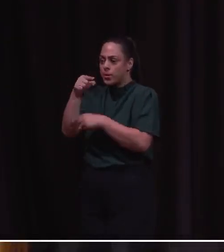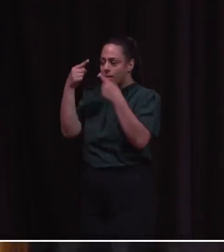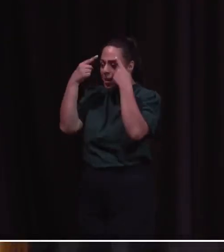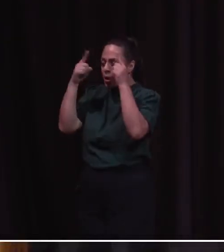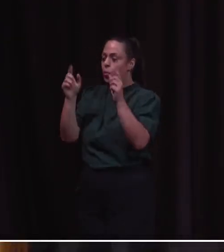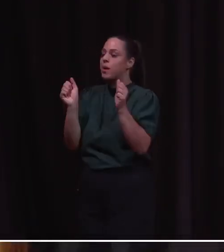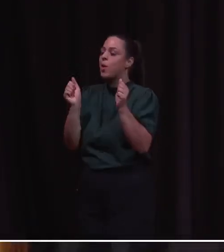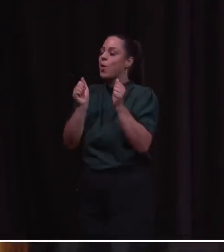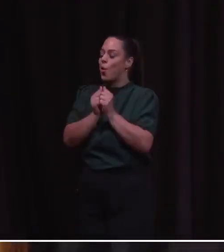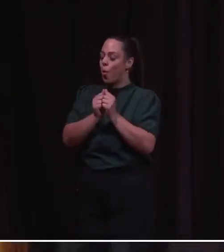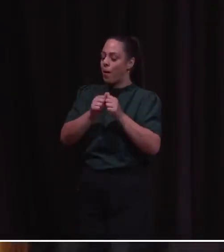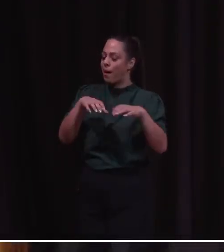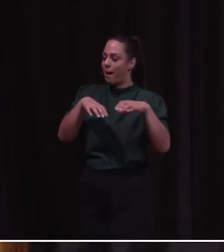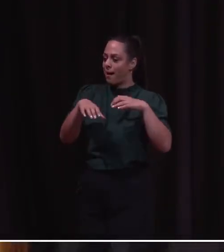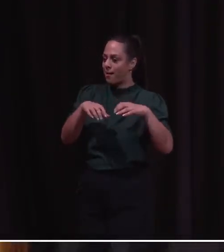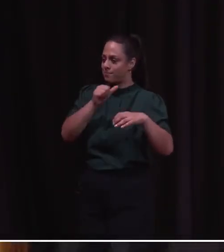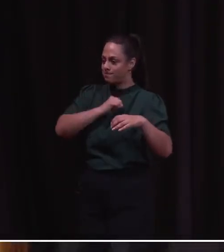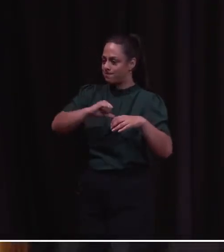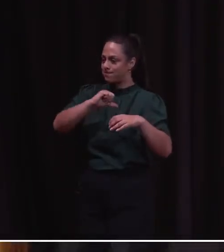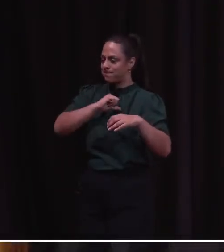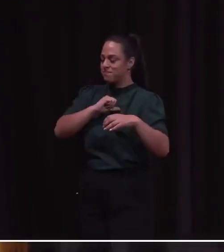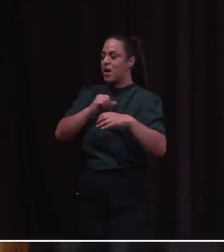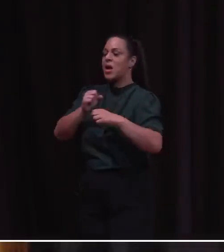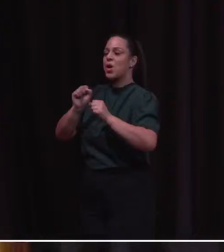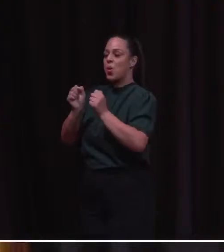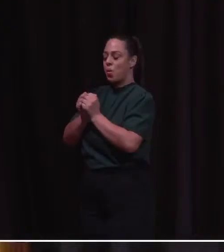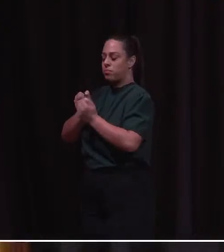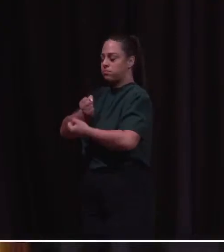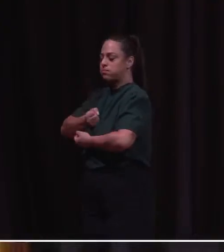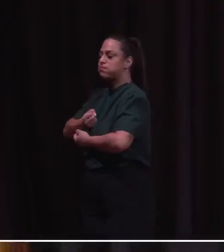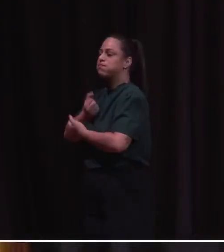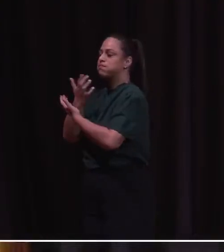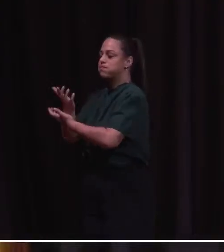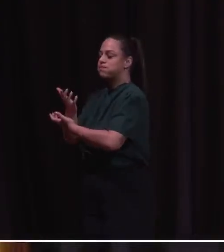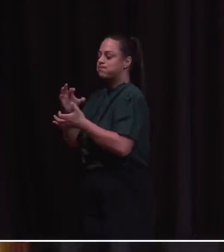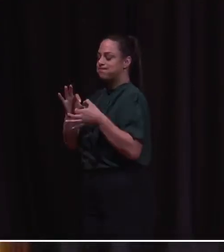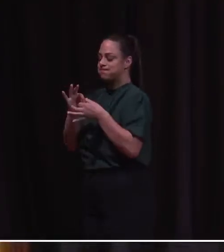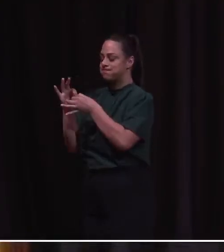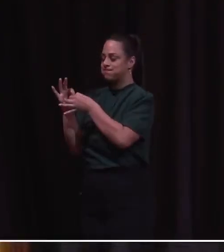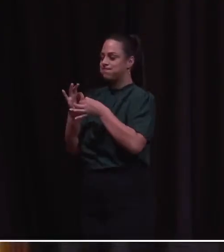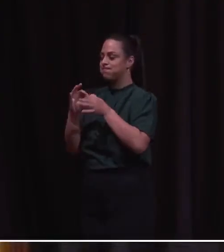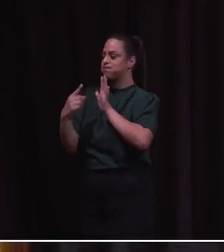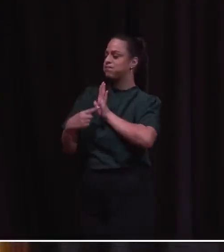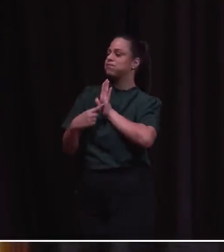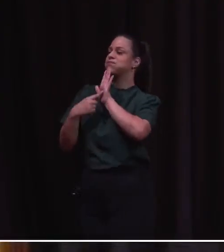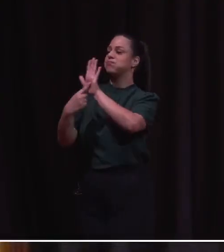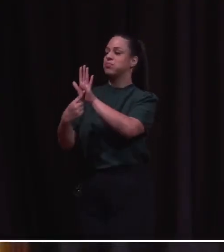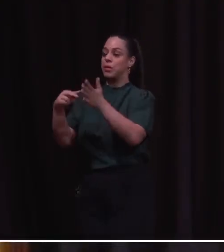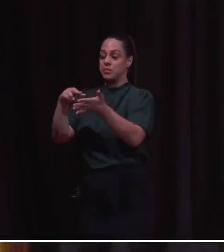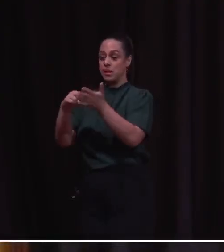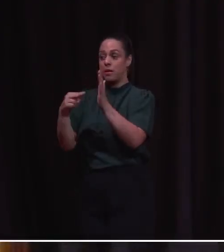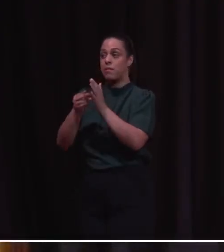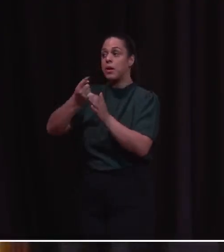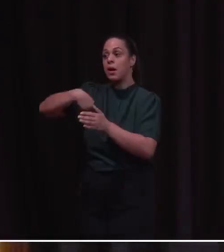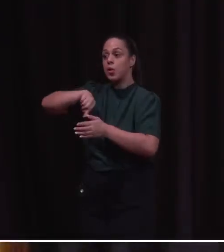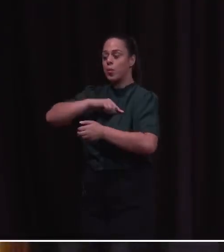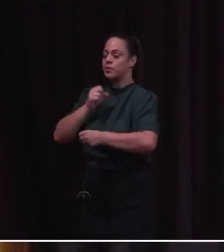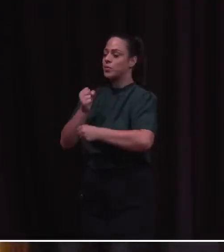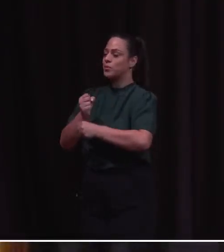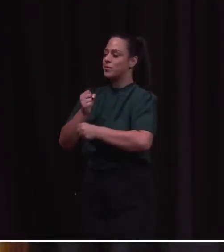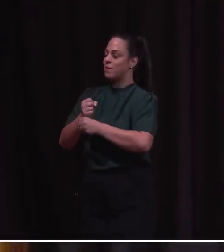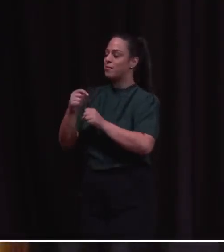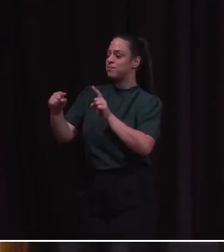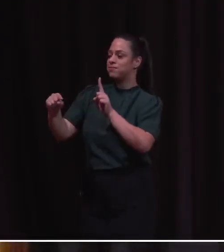sus acciones evidencie que nuestra labor ha dado buen fruto.